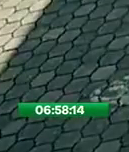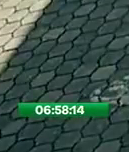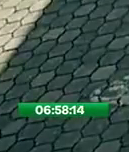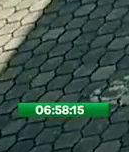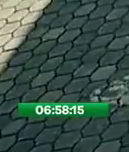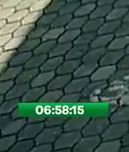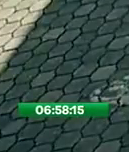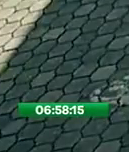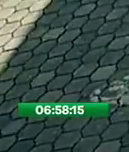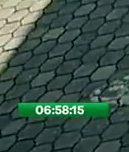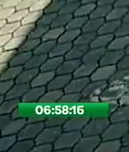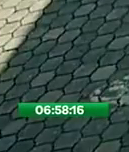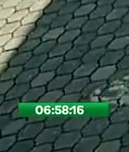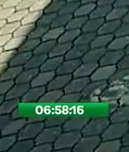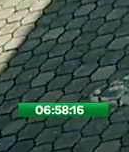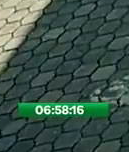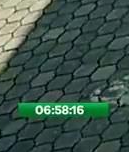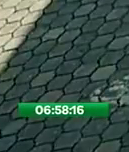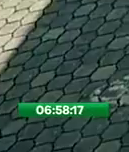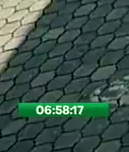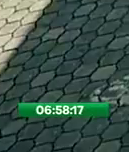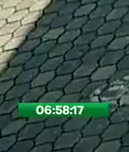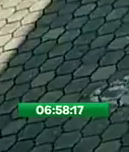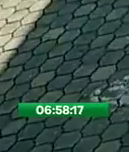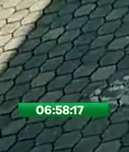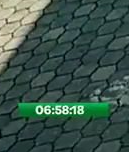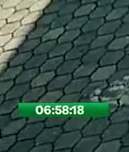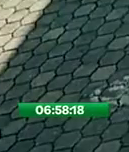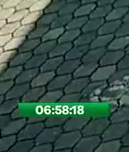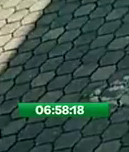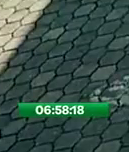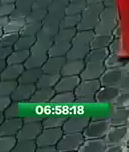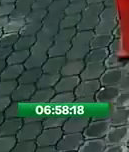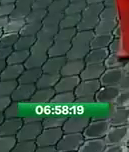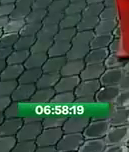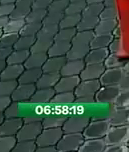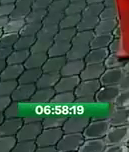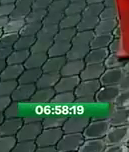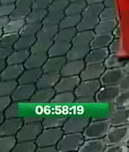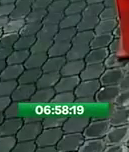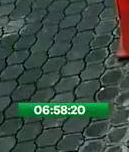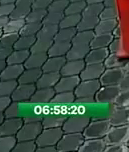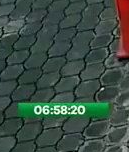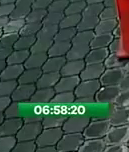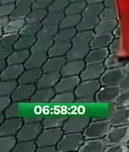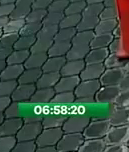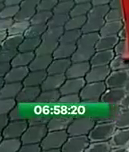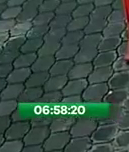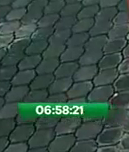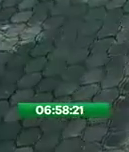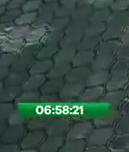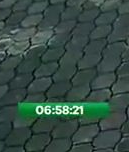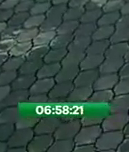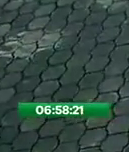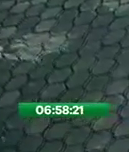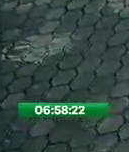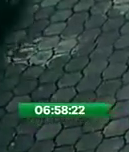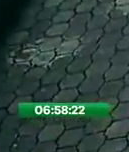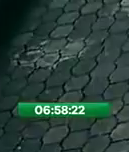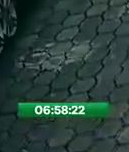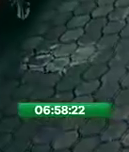hace un momento, no solamente Guayaquil, no solamente en el Empalme, no solamente Babahoyo, también en la capital de la República. Quito, Machala,